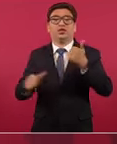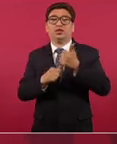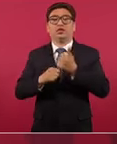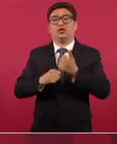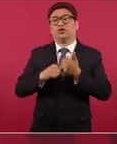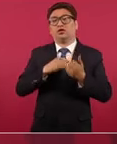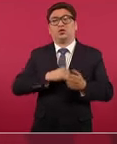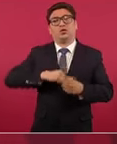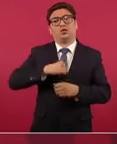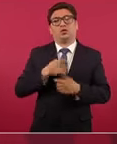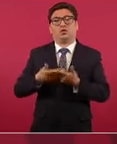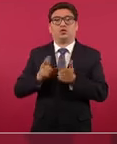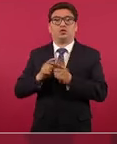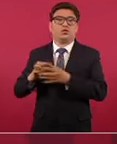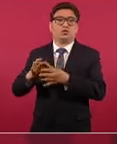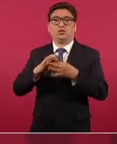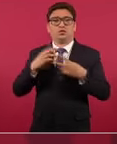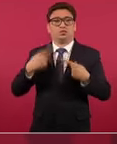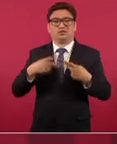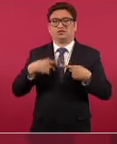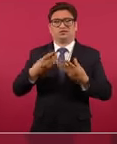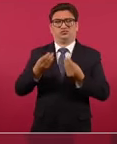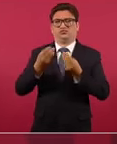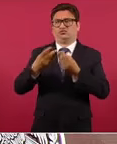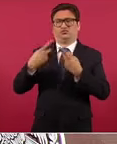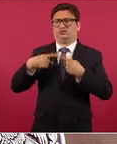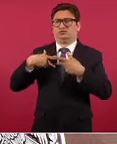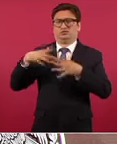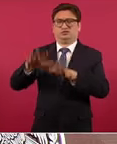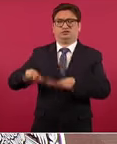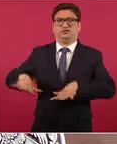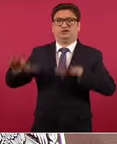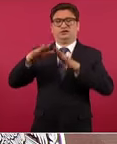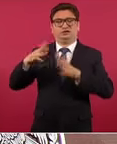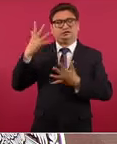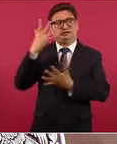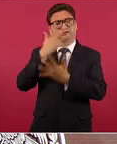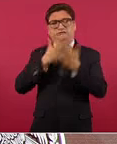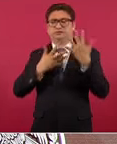voceros y mucha gente confundida